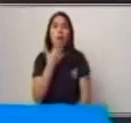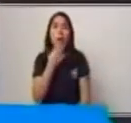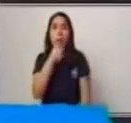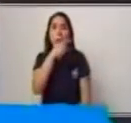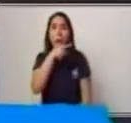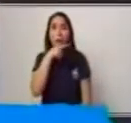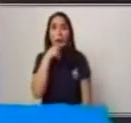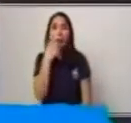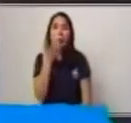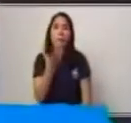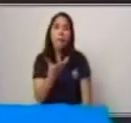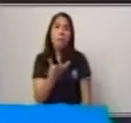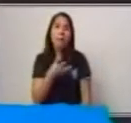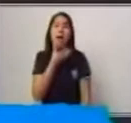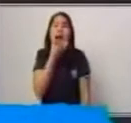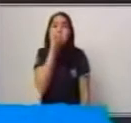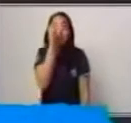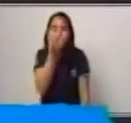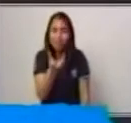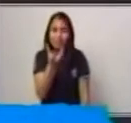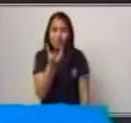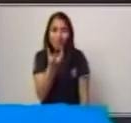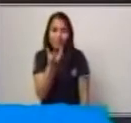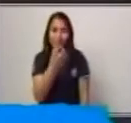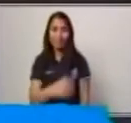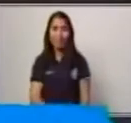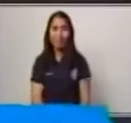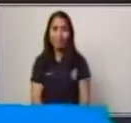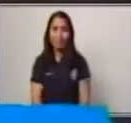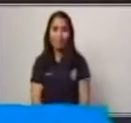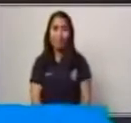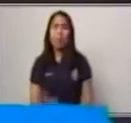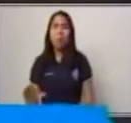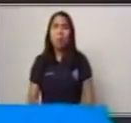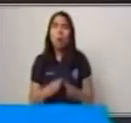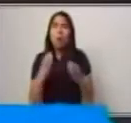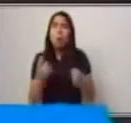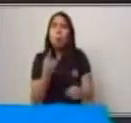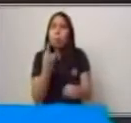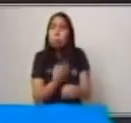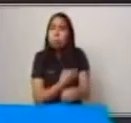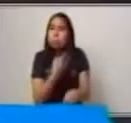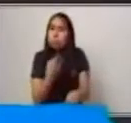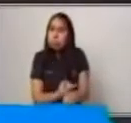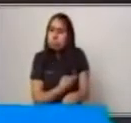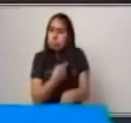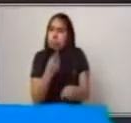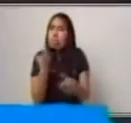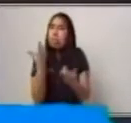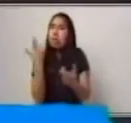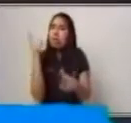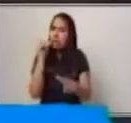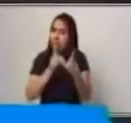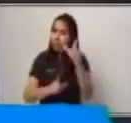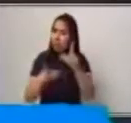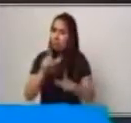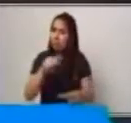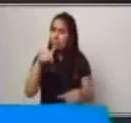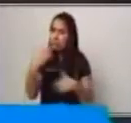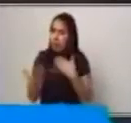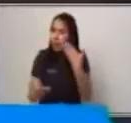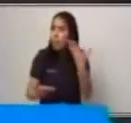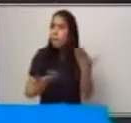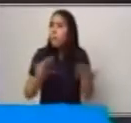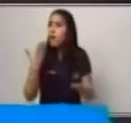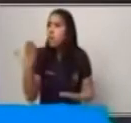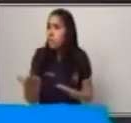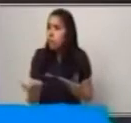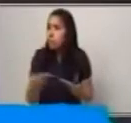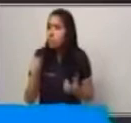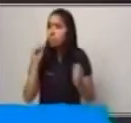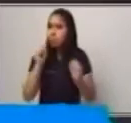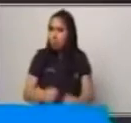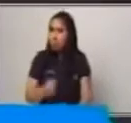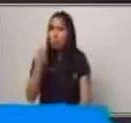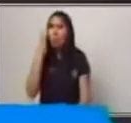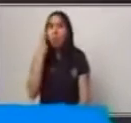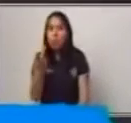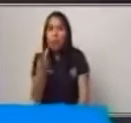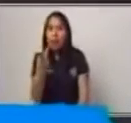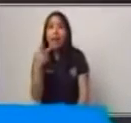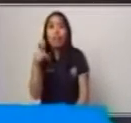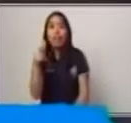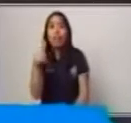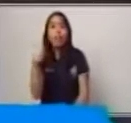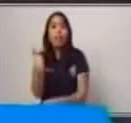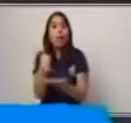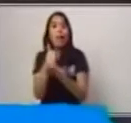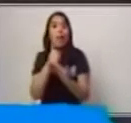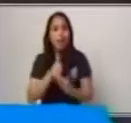¿Cómo utiliza el poeta el lenguaje en este poema? Si te das cuenta, es un poema muy visual. Nos da